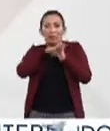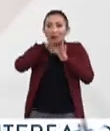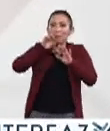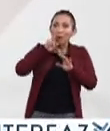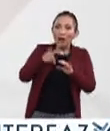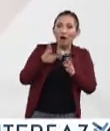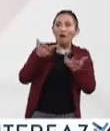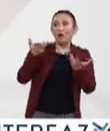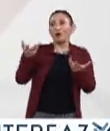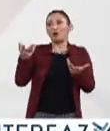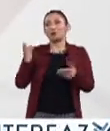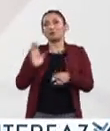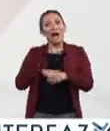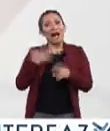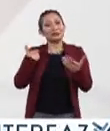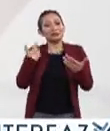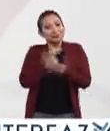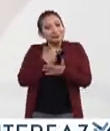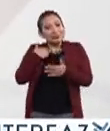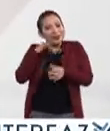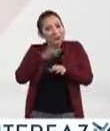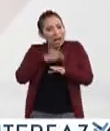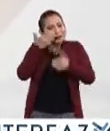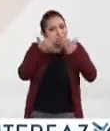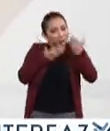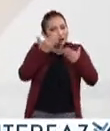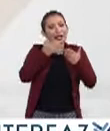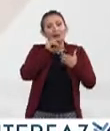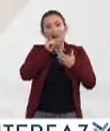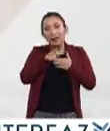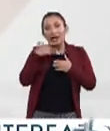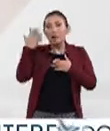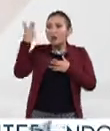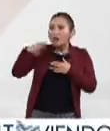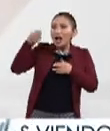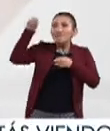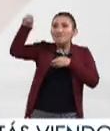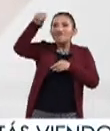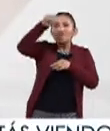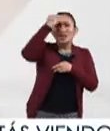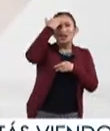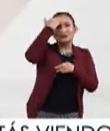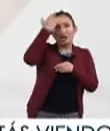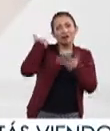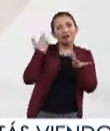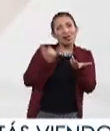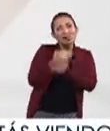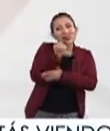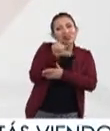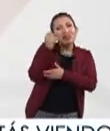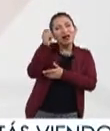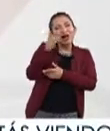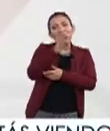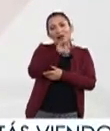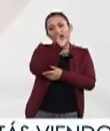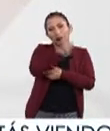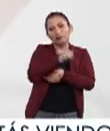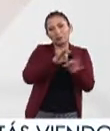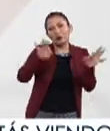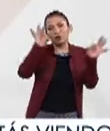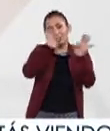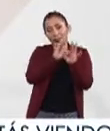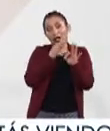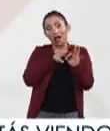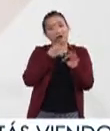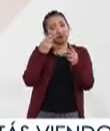con mayores ganas de seguir no solo estudiando, sino seguir viajando y por supuesto apostando por este tipo de becas tan